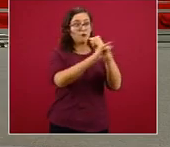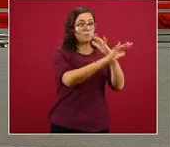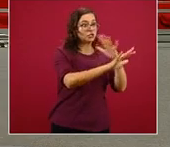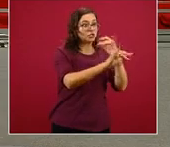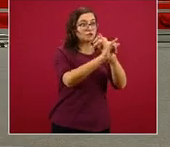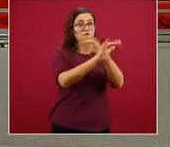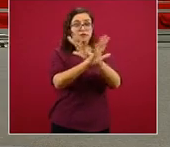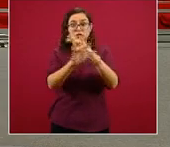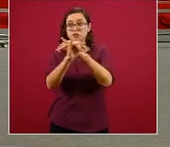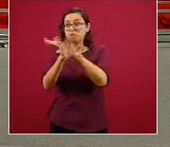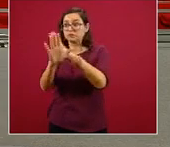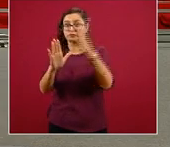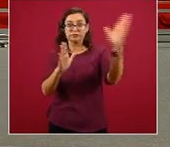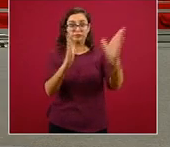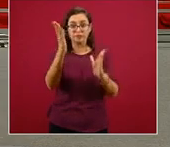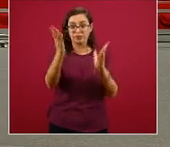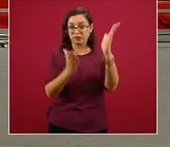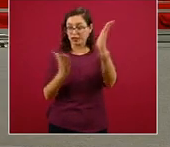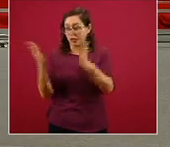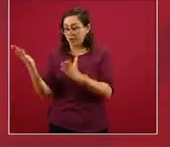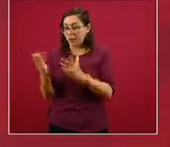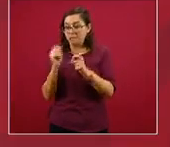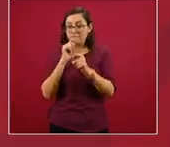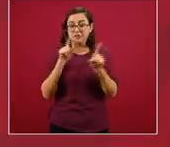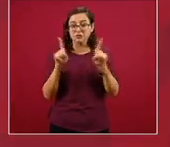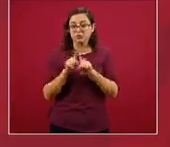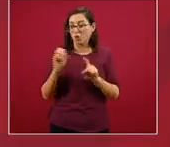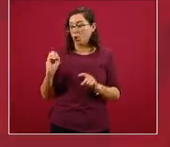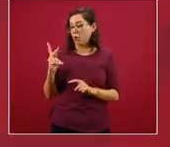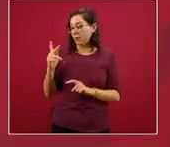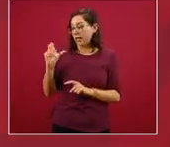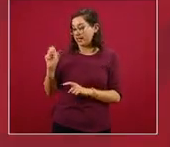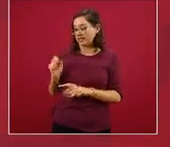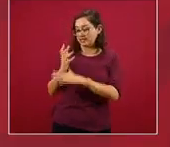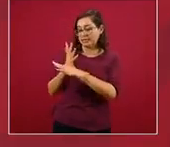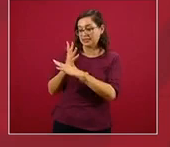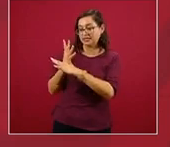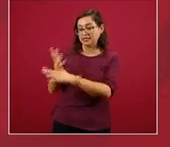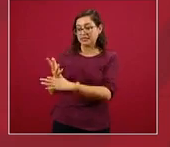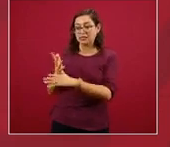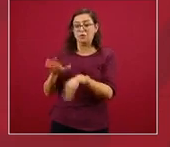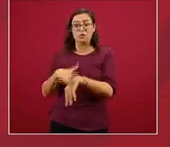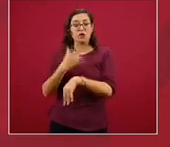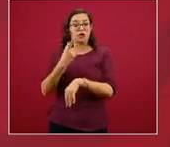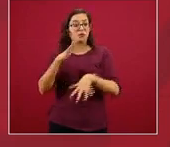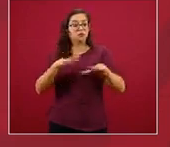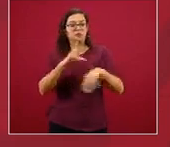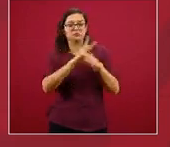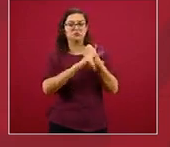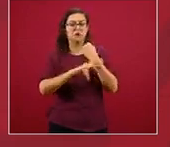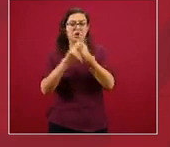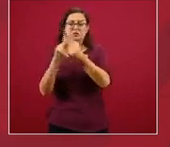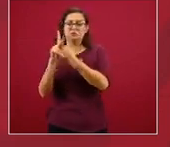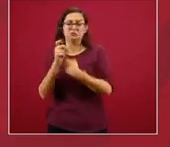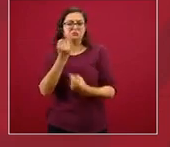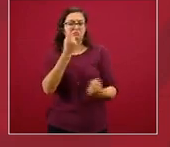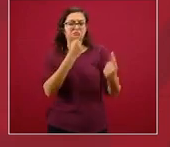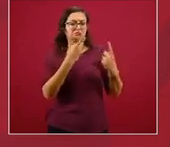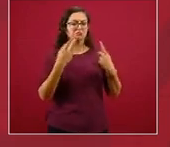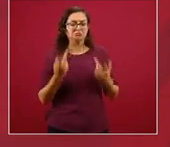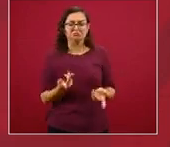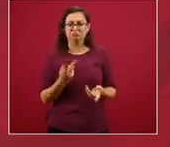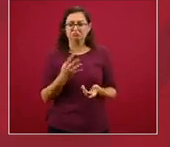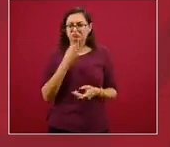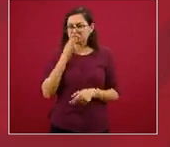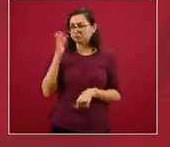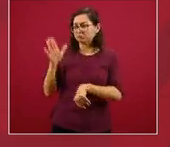revisamos las fuentes oficiales de la OPS, no todos los países reportan sus defunciones en profesionales de la salud, y